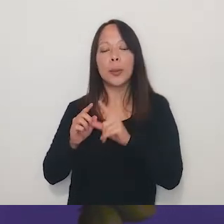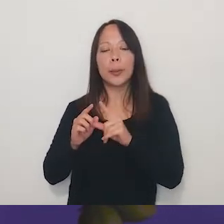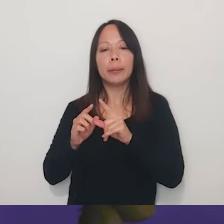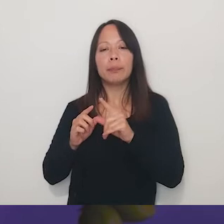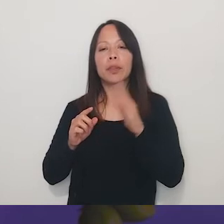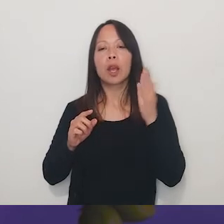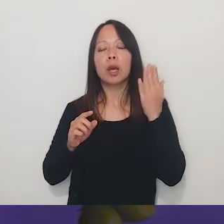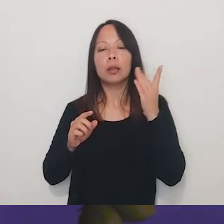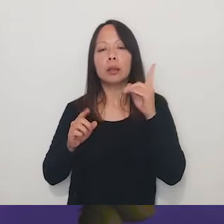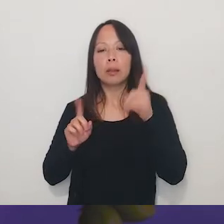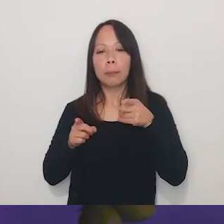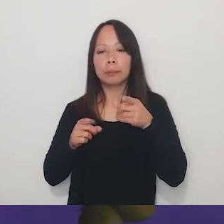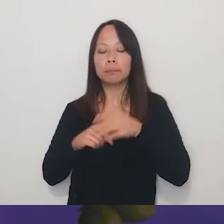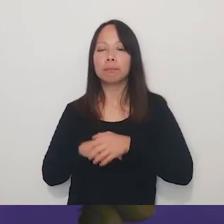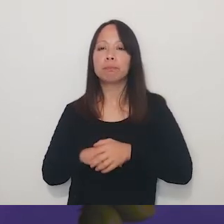Compromiso periférico, perdón.